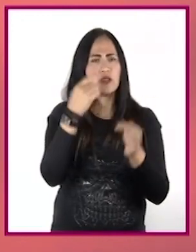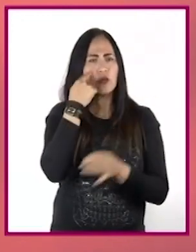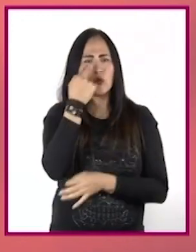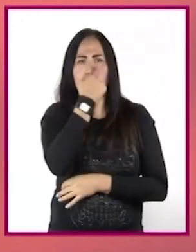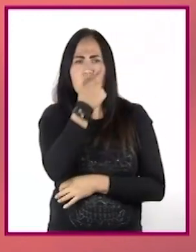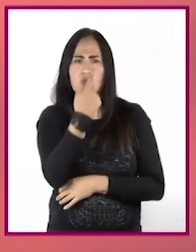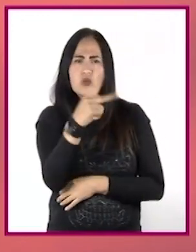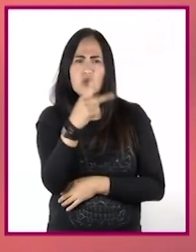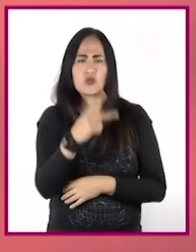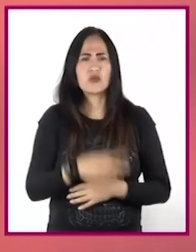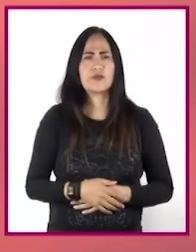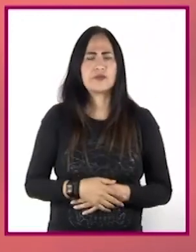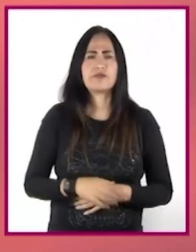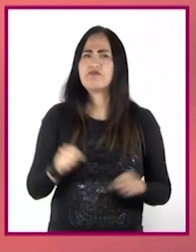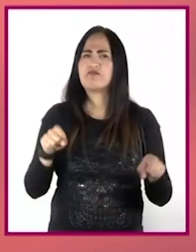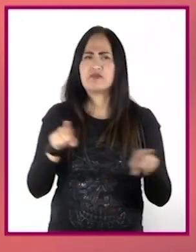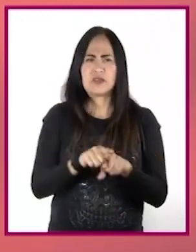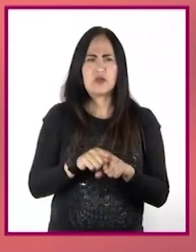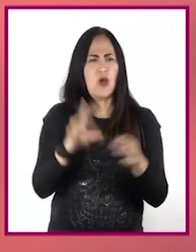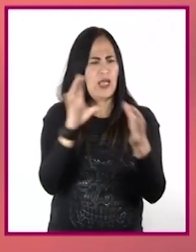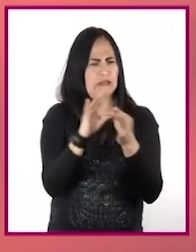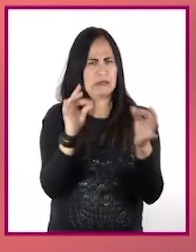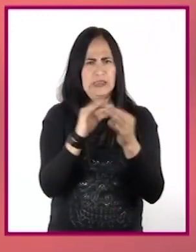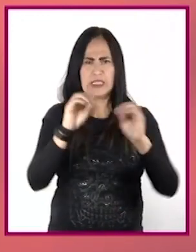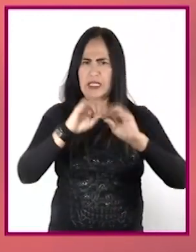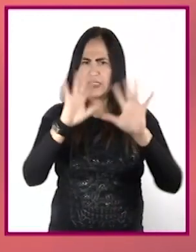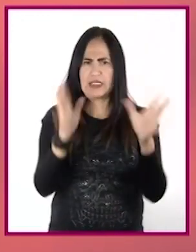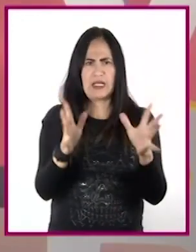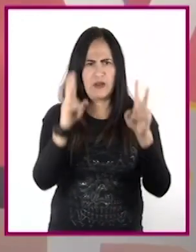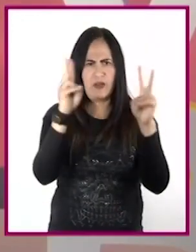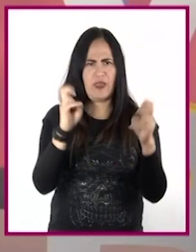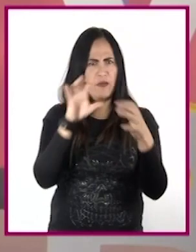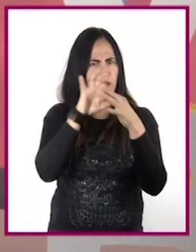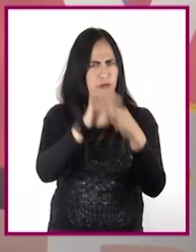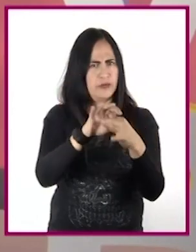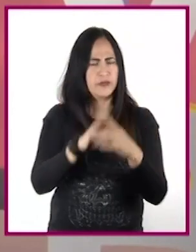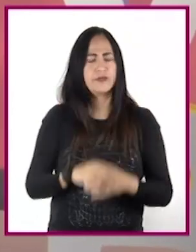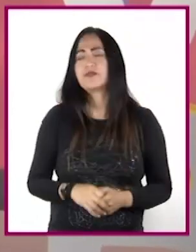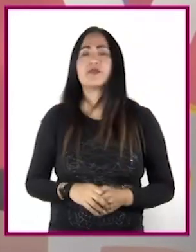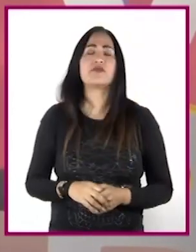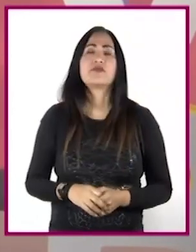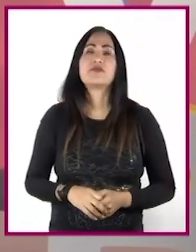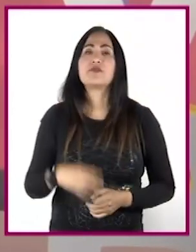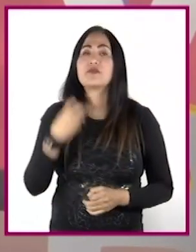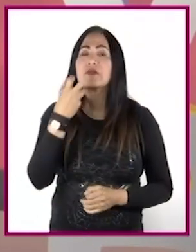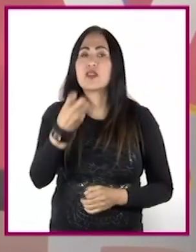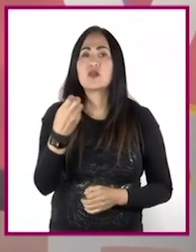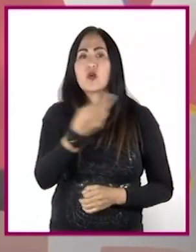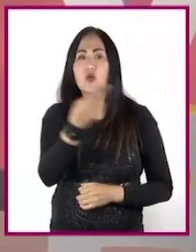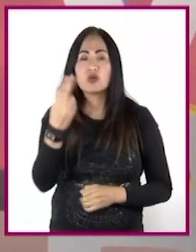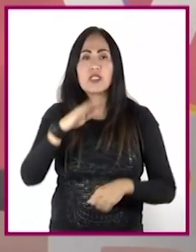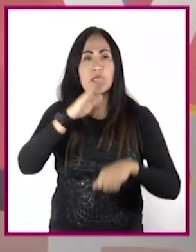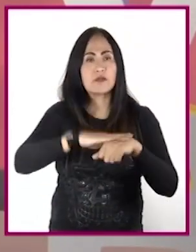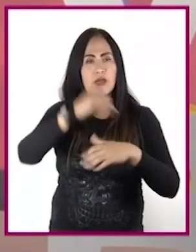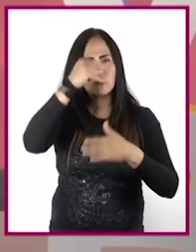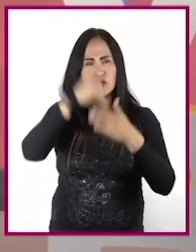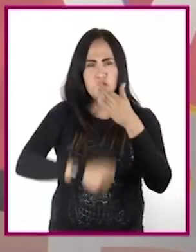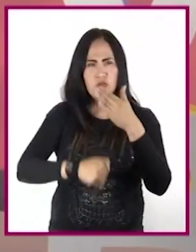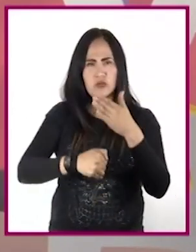y asumiendo una postura clara en relación con el tema. Lo anterior para que cuenten con más elementos y